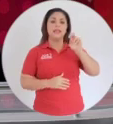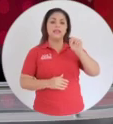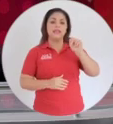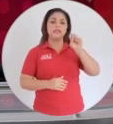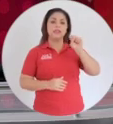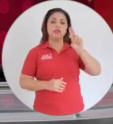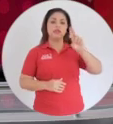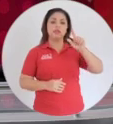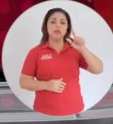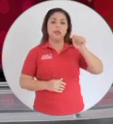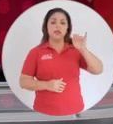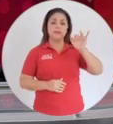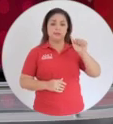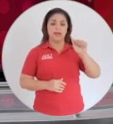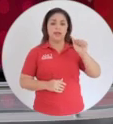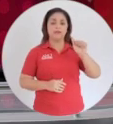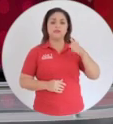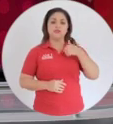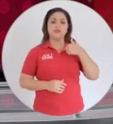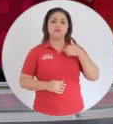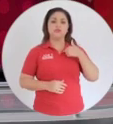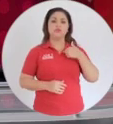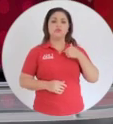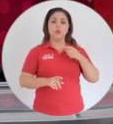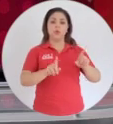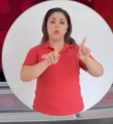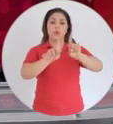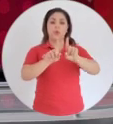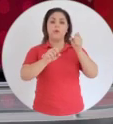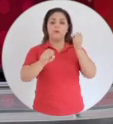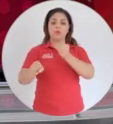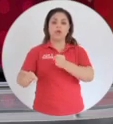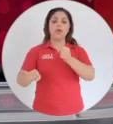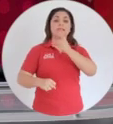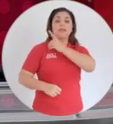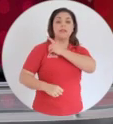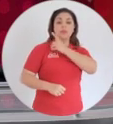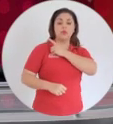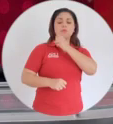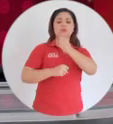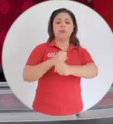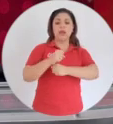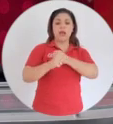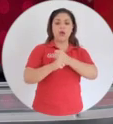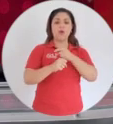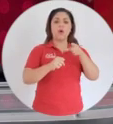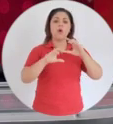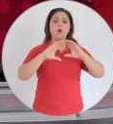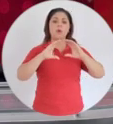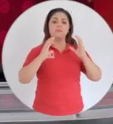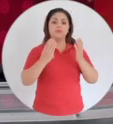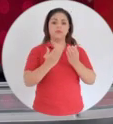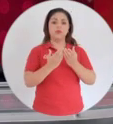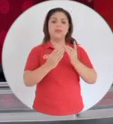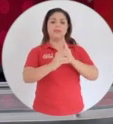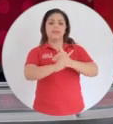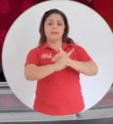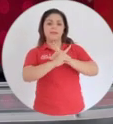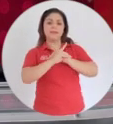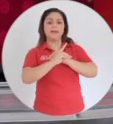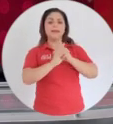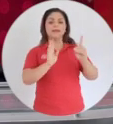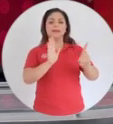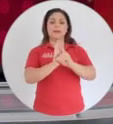insurgencia, de la guerrilla, fui cofundador y director por muchos años de la Comisión para la Defensa de los Derechos Humanos